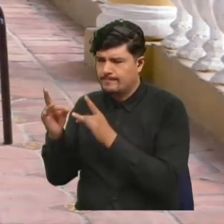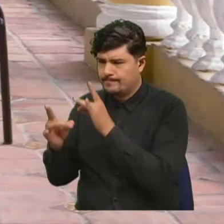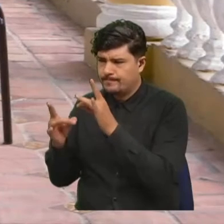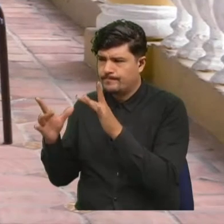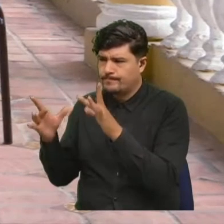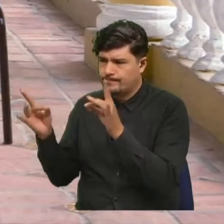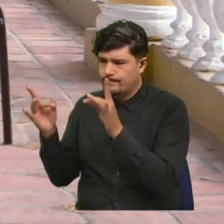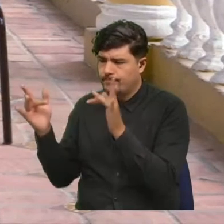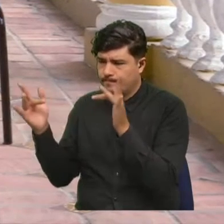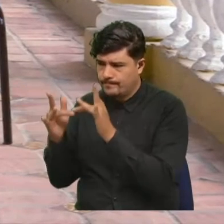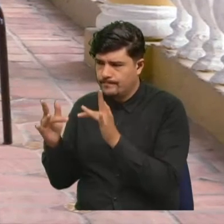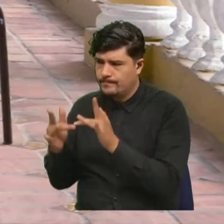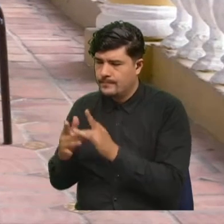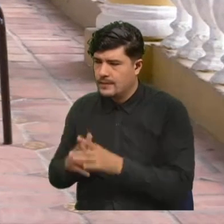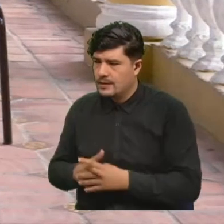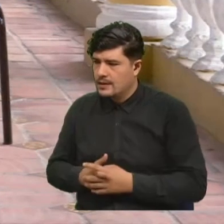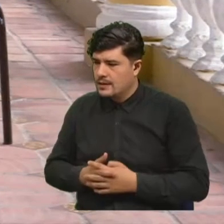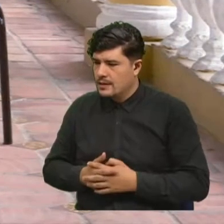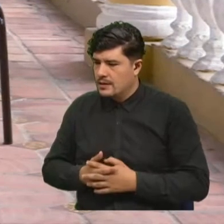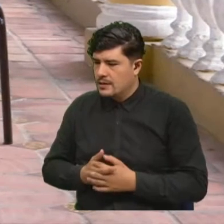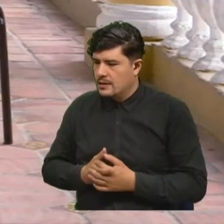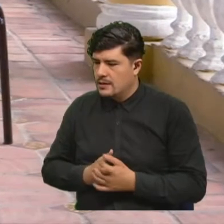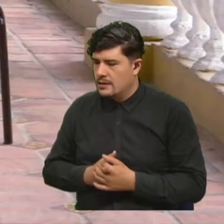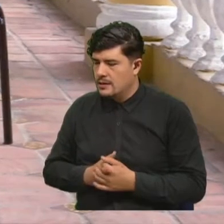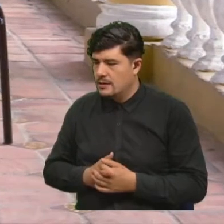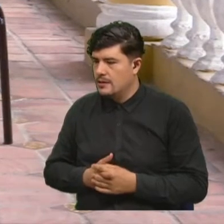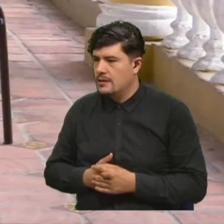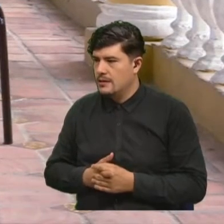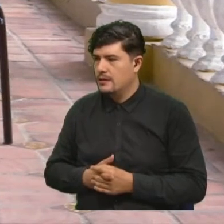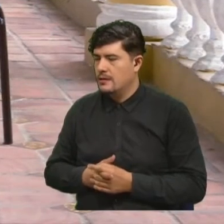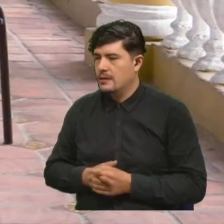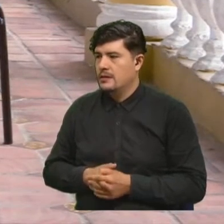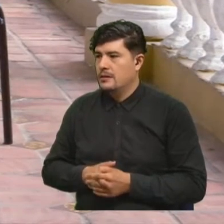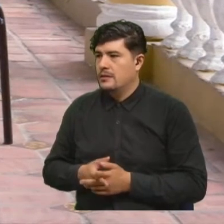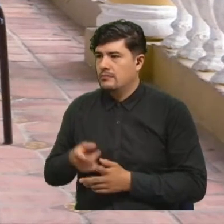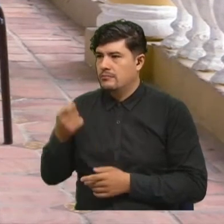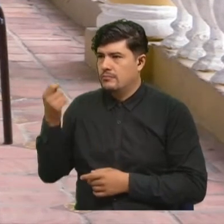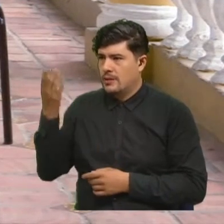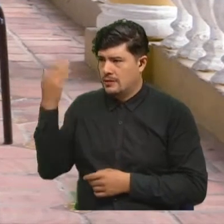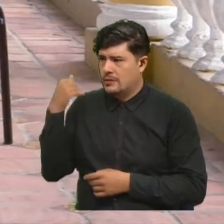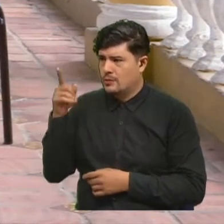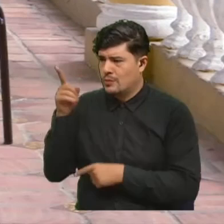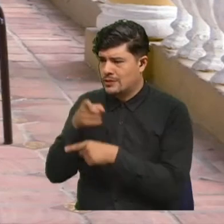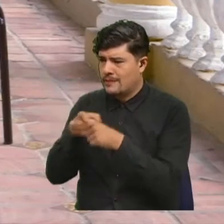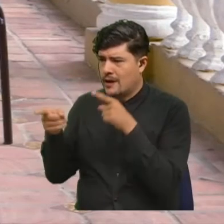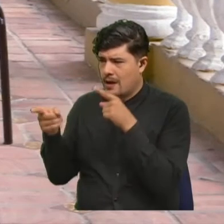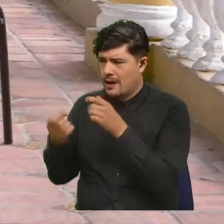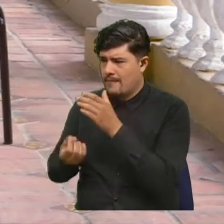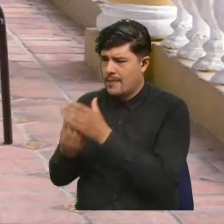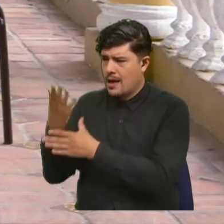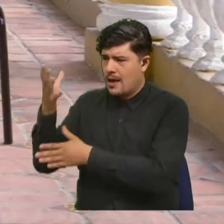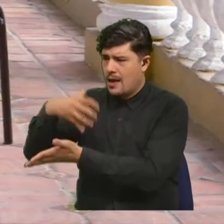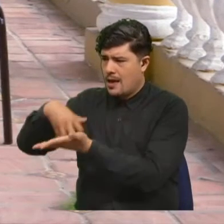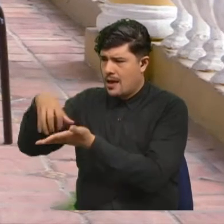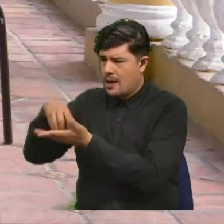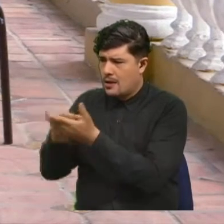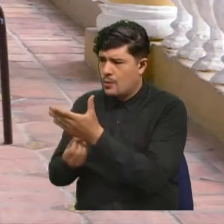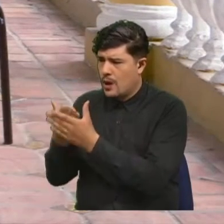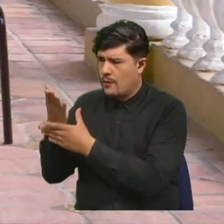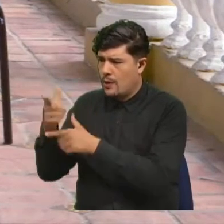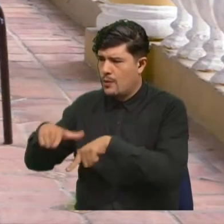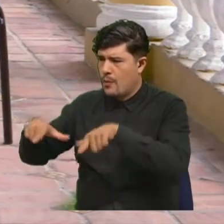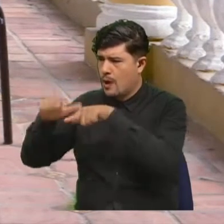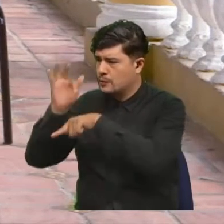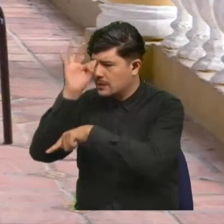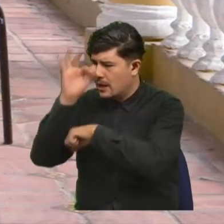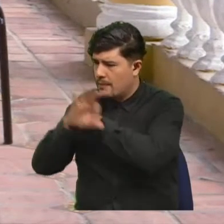esta unidad del hospital psiquiátrico y ya está llena en sólo una semana eran situación también complicada para ellos través